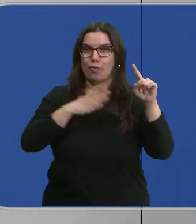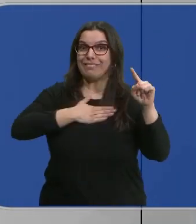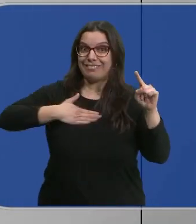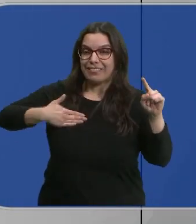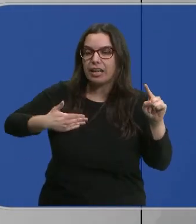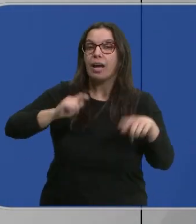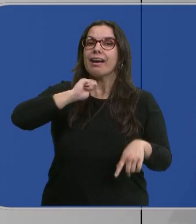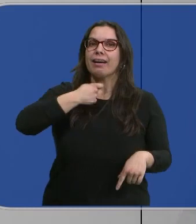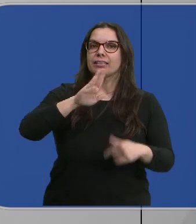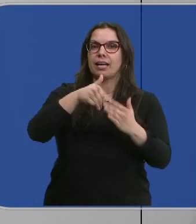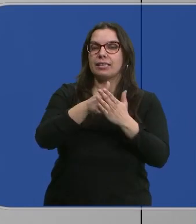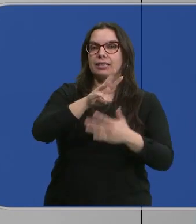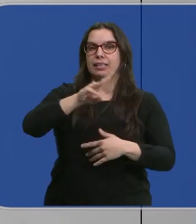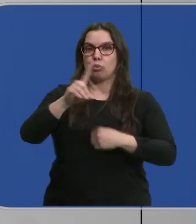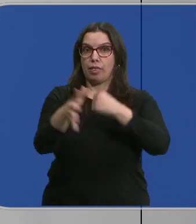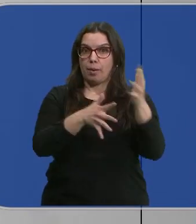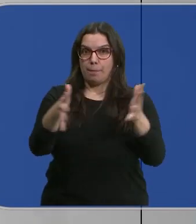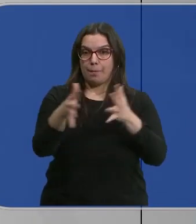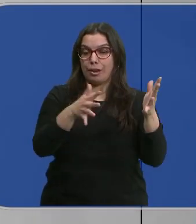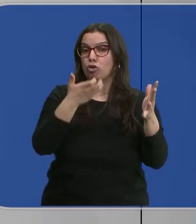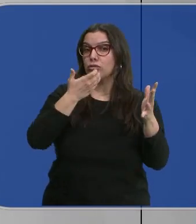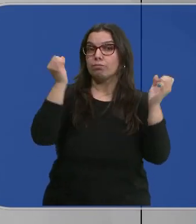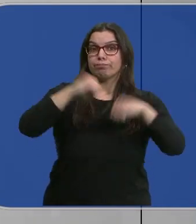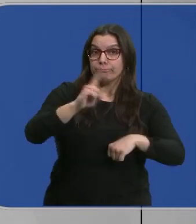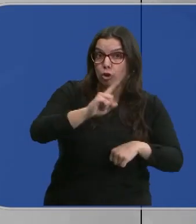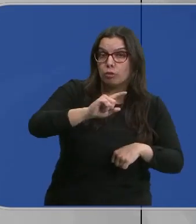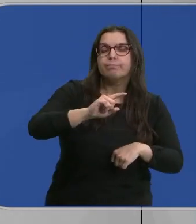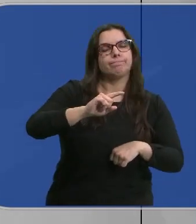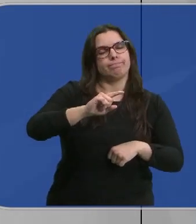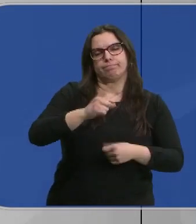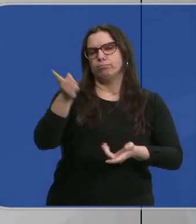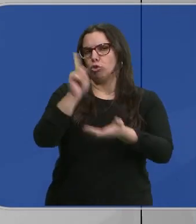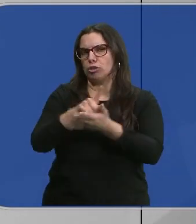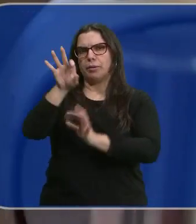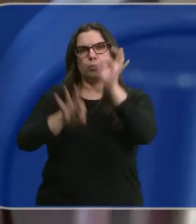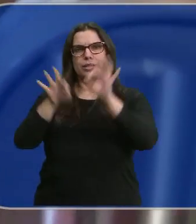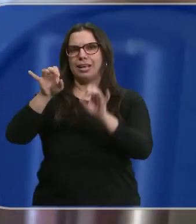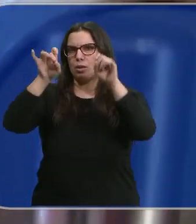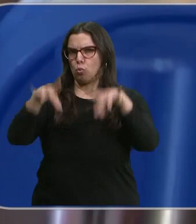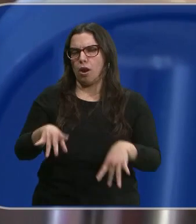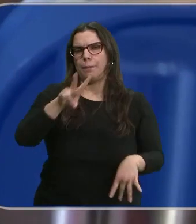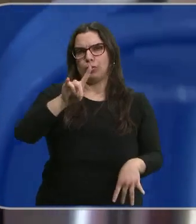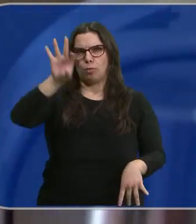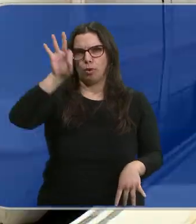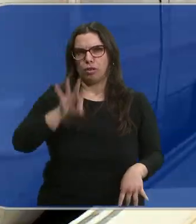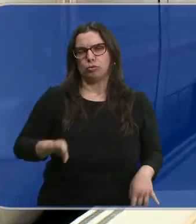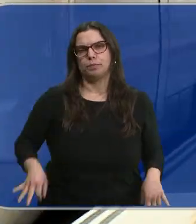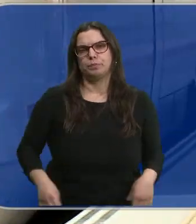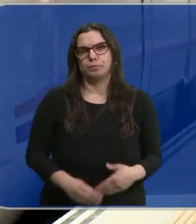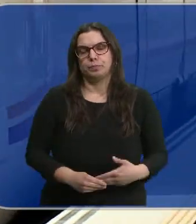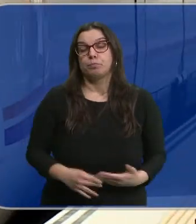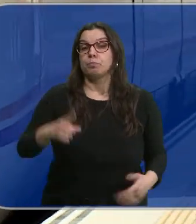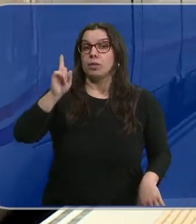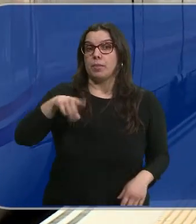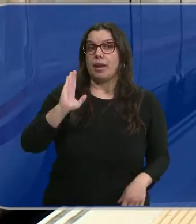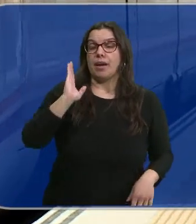año y el gas hasta el 31 de marzo. De no aprobarse, recuperarían su gravamen habitual del 21%. También